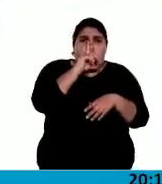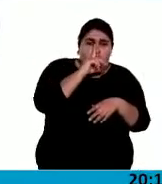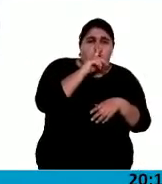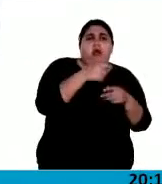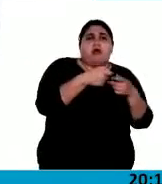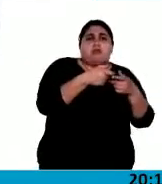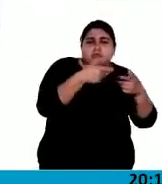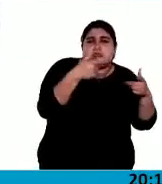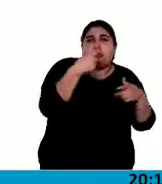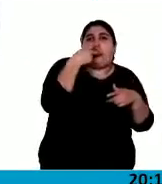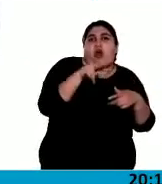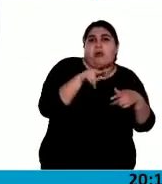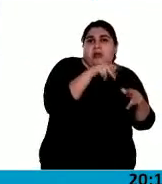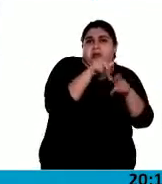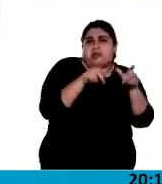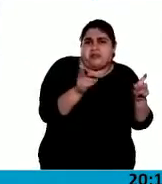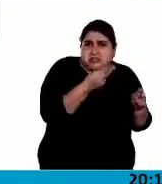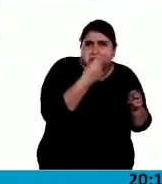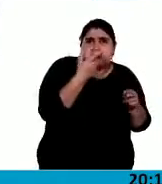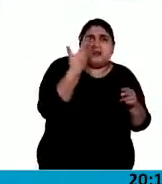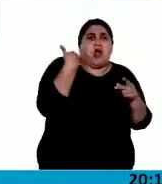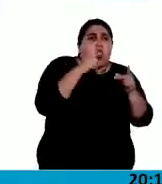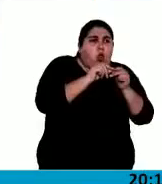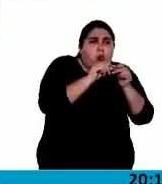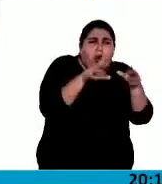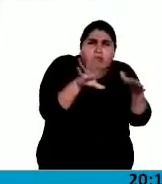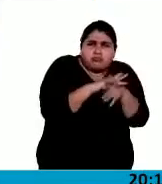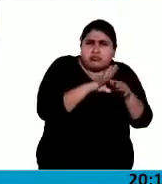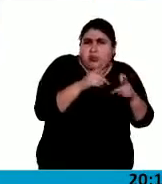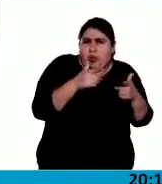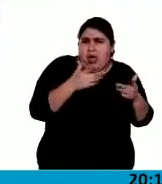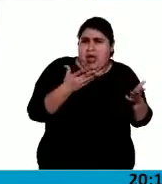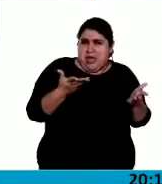2.000 fallecidos que no aparecieron en las estadísticas.